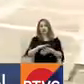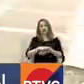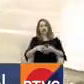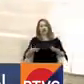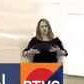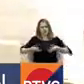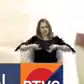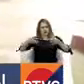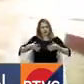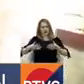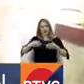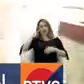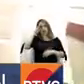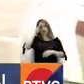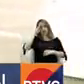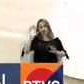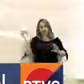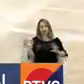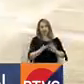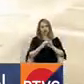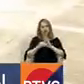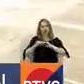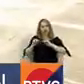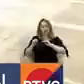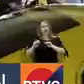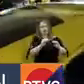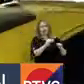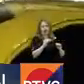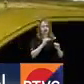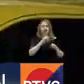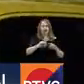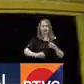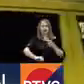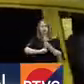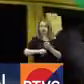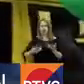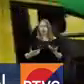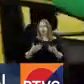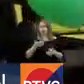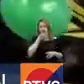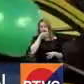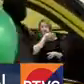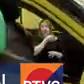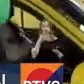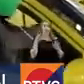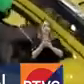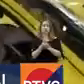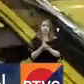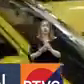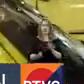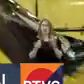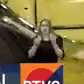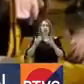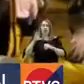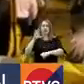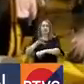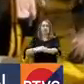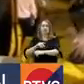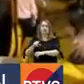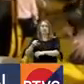que con la policía pretenden ser capacitados para que contribuyen a través de la denuncia con información que permita capturar a los delincuentes